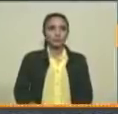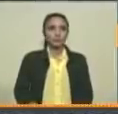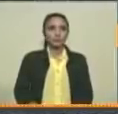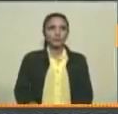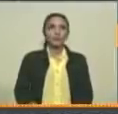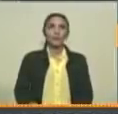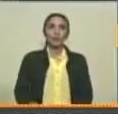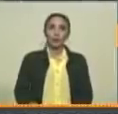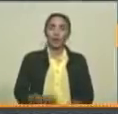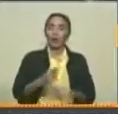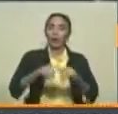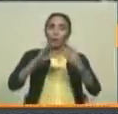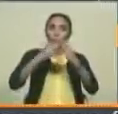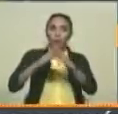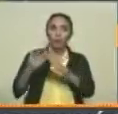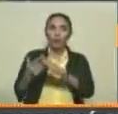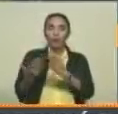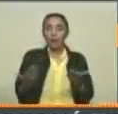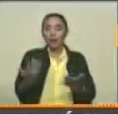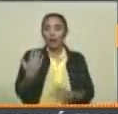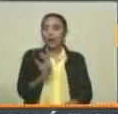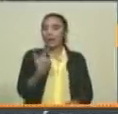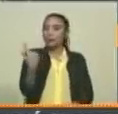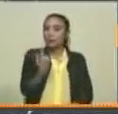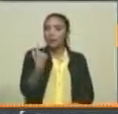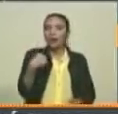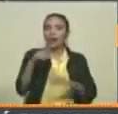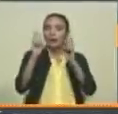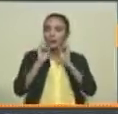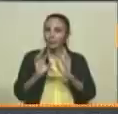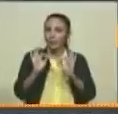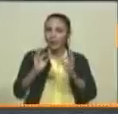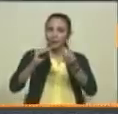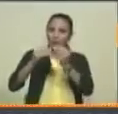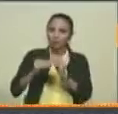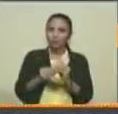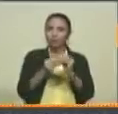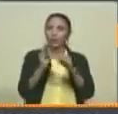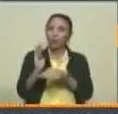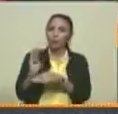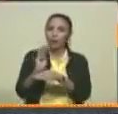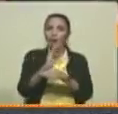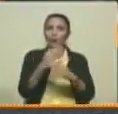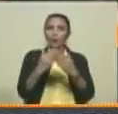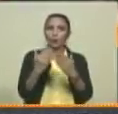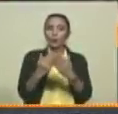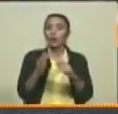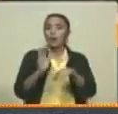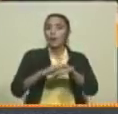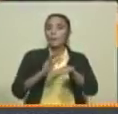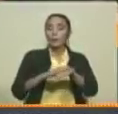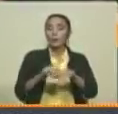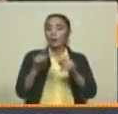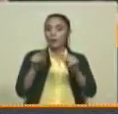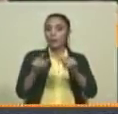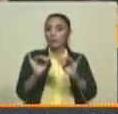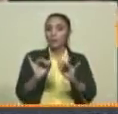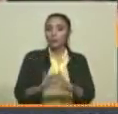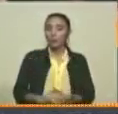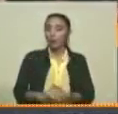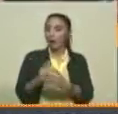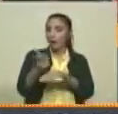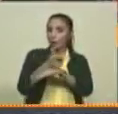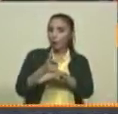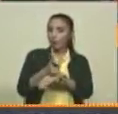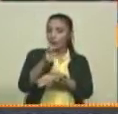suya, no solo para que no la roben, sino para el mantenimiento, para el cuidado, porque es allí donde efectivamente está el gobierno